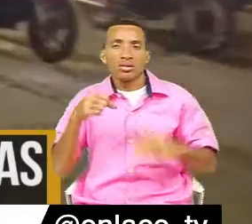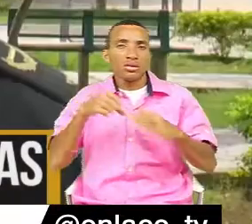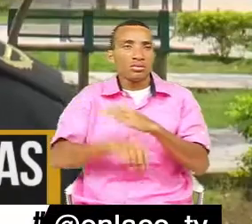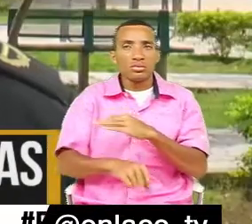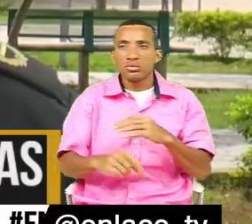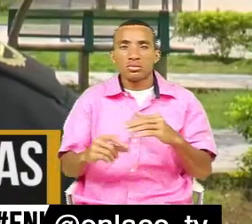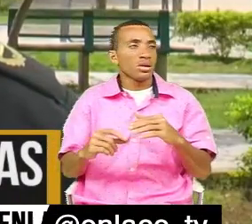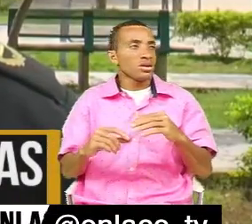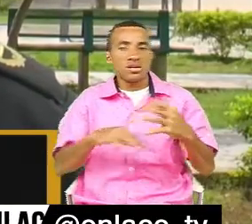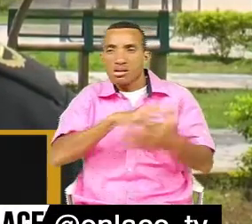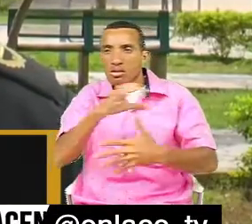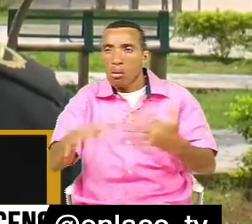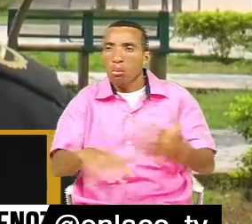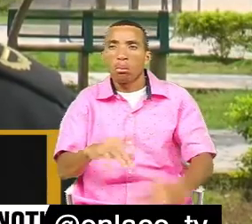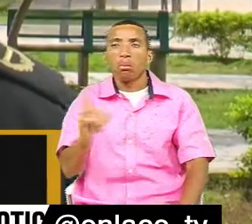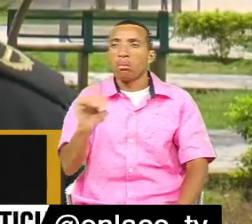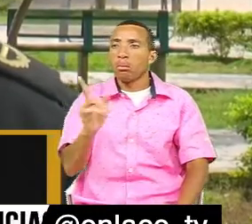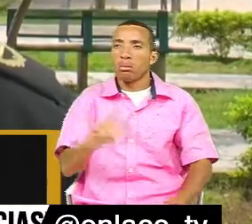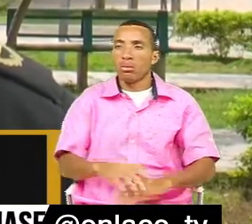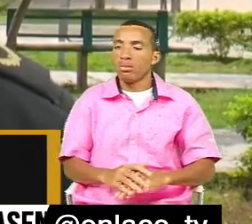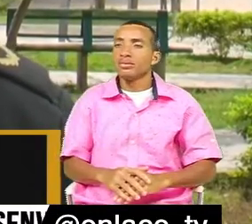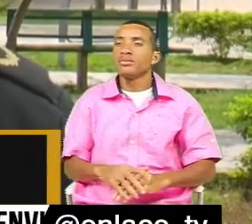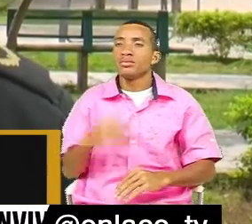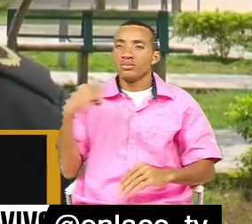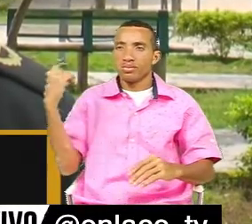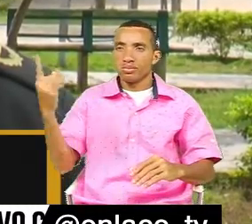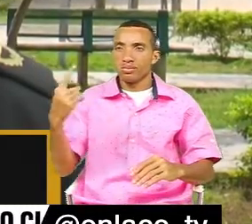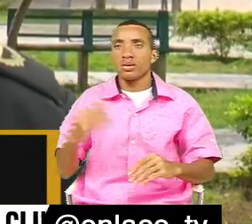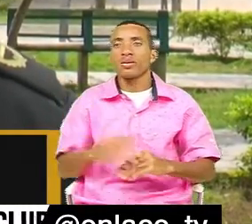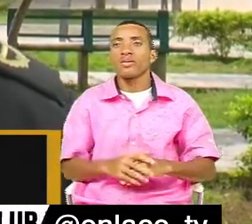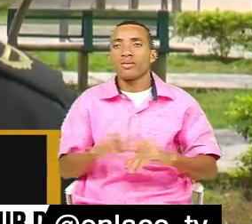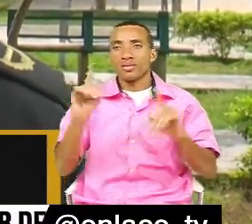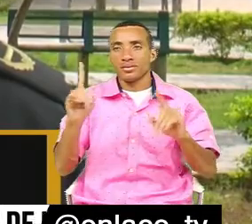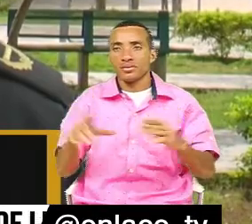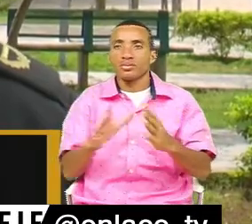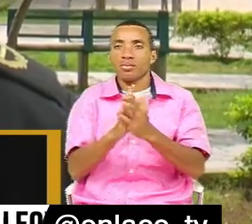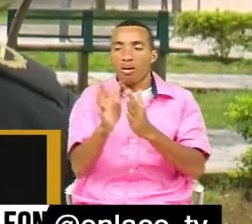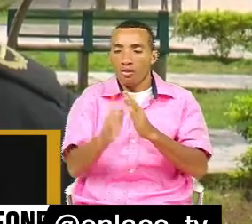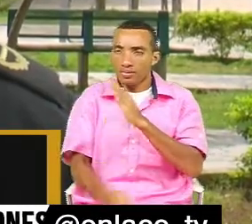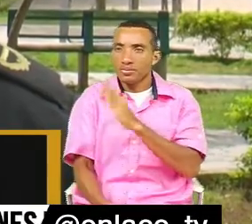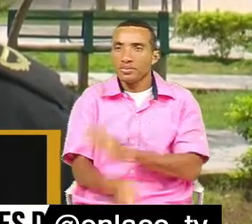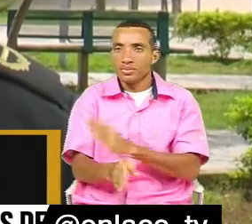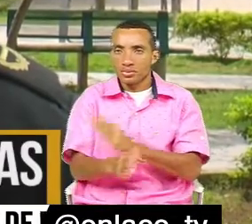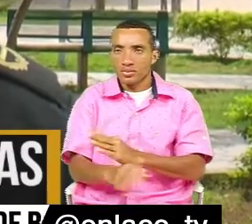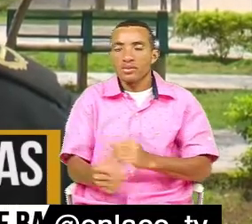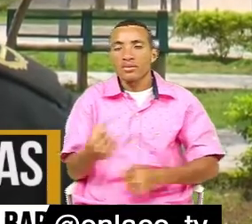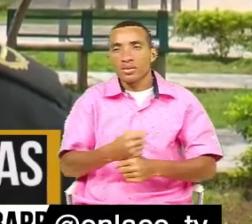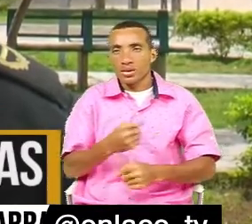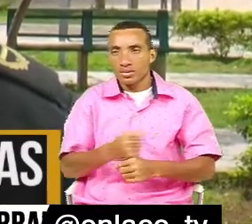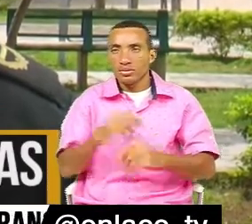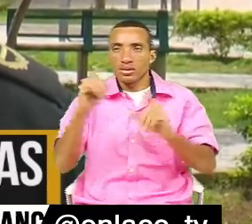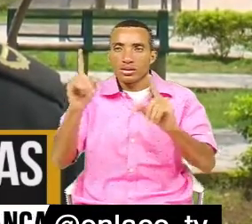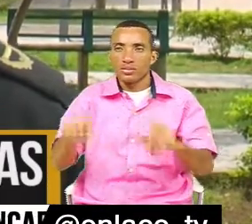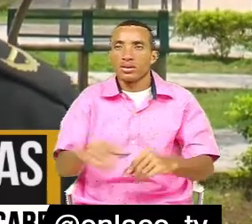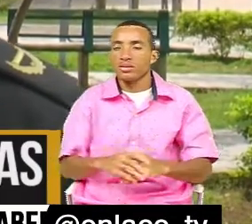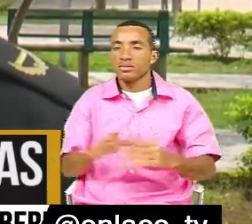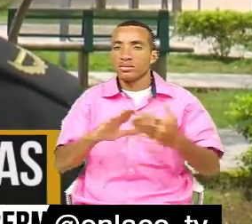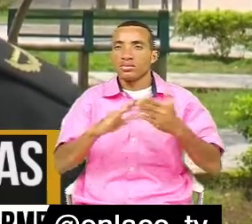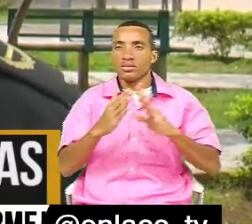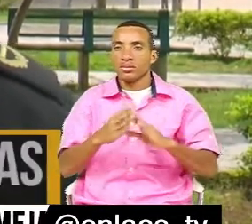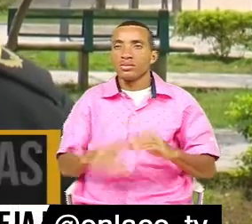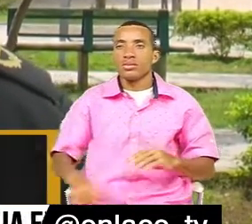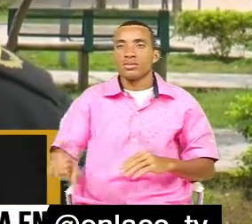desorden en general. Eso es lo que pues vamos a continuar trabajando y armando esos dispositivos, trabajando con la comunidad y